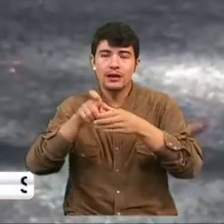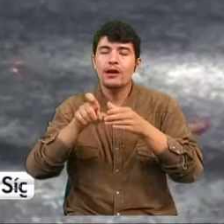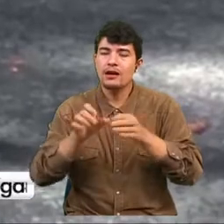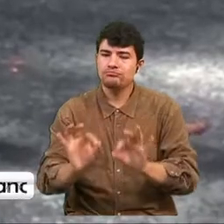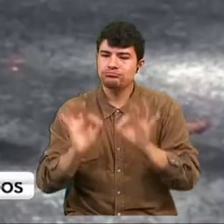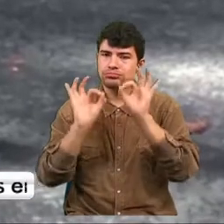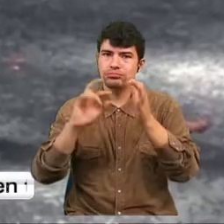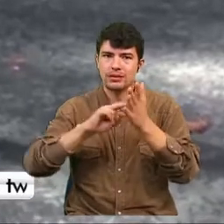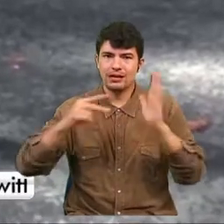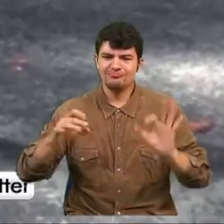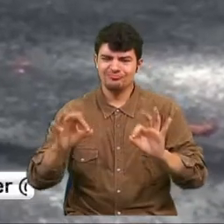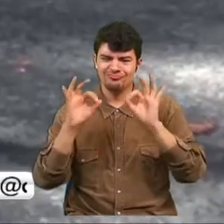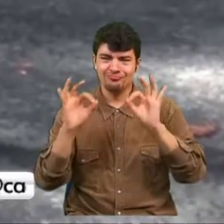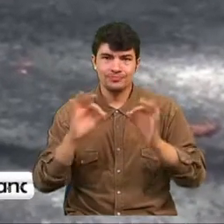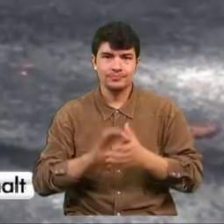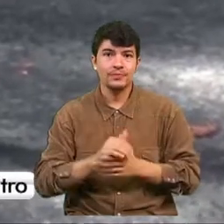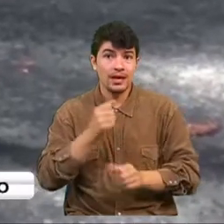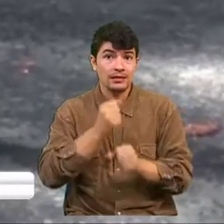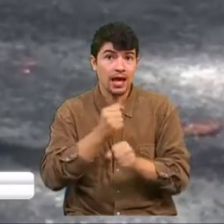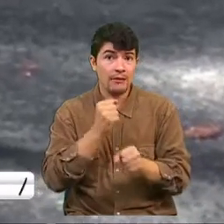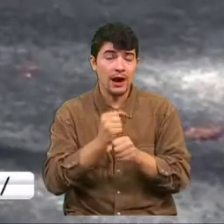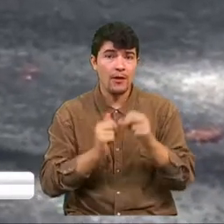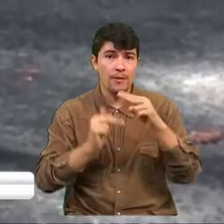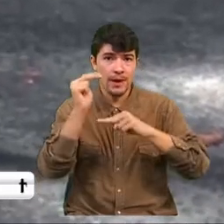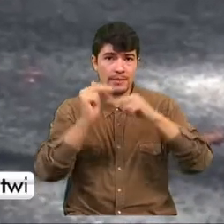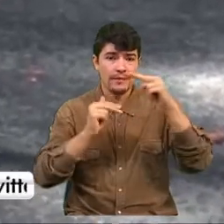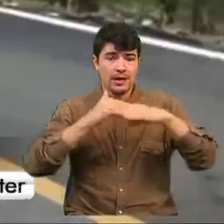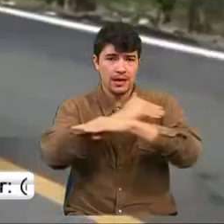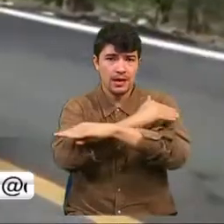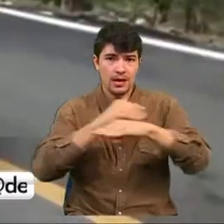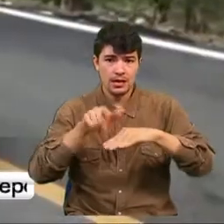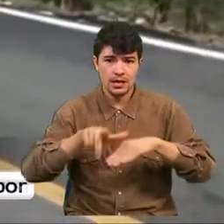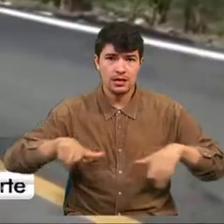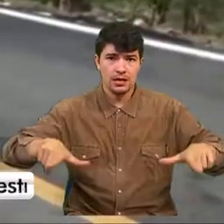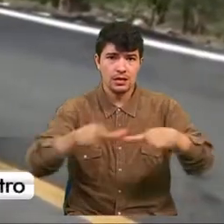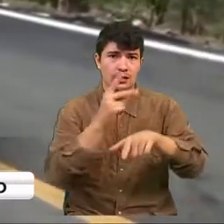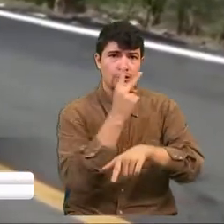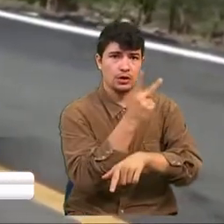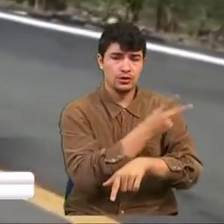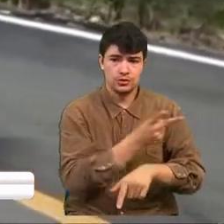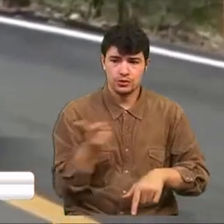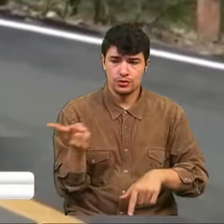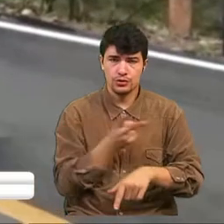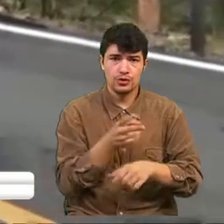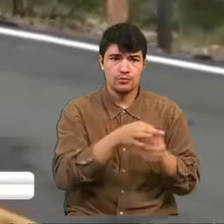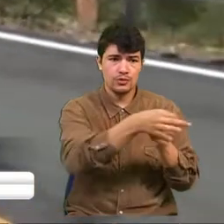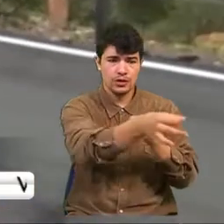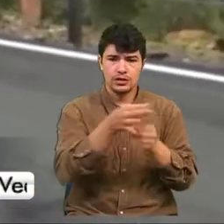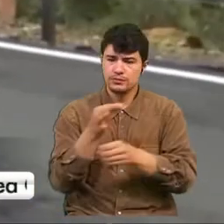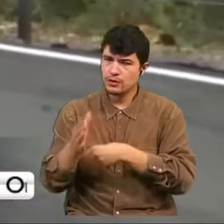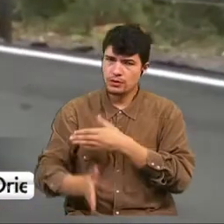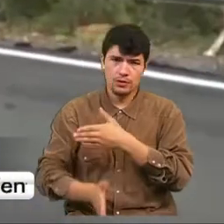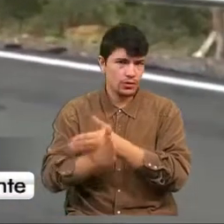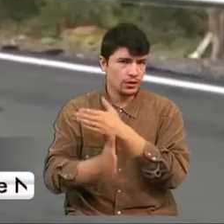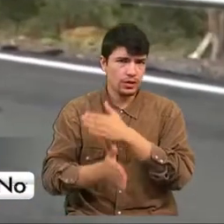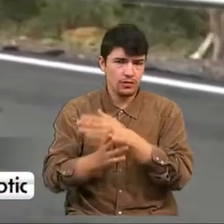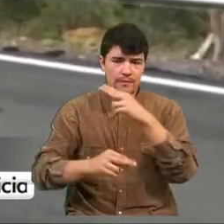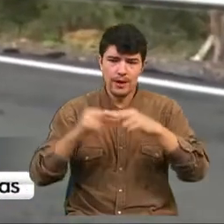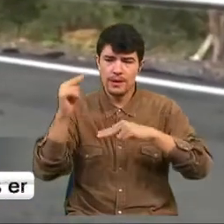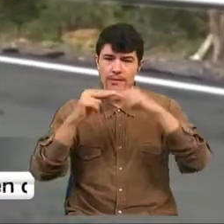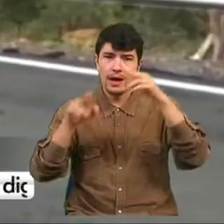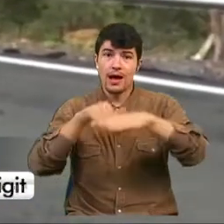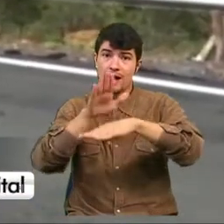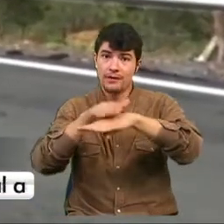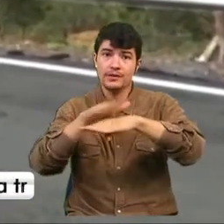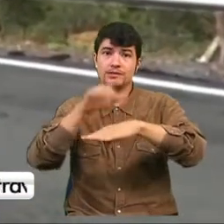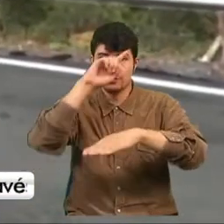tecnificar. Los trabajos para el mejoramiento de la malla vial en estos dos municipios continuarán ejecutándose, advirtió el gobierno de